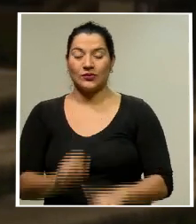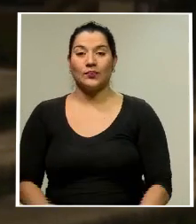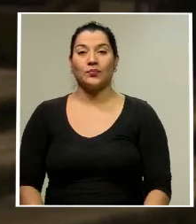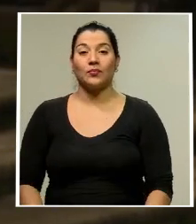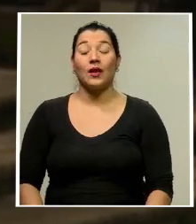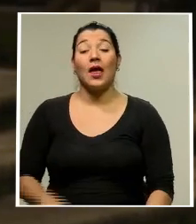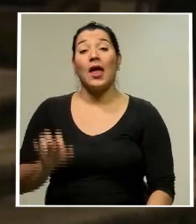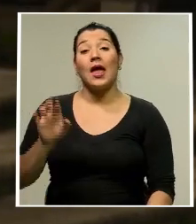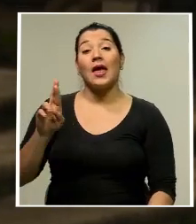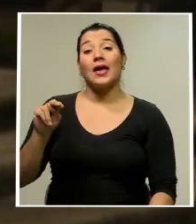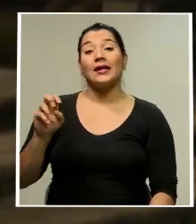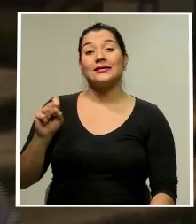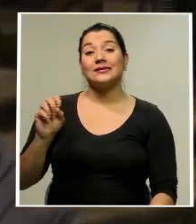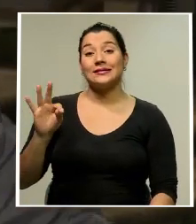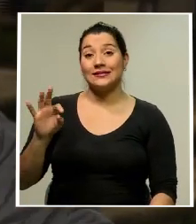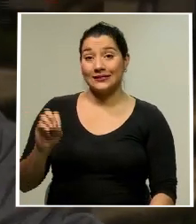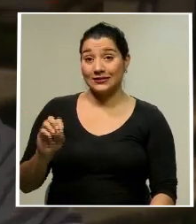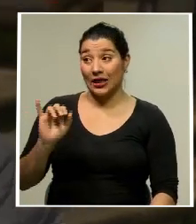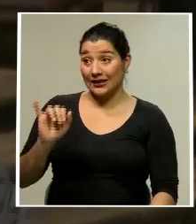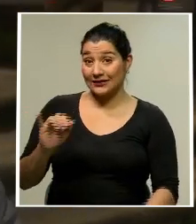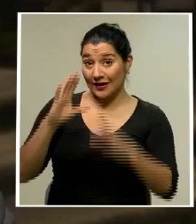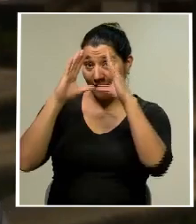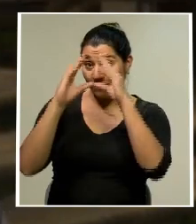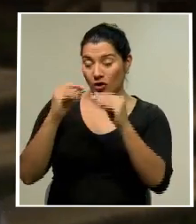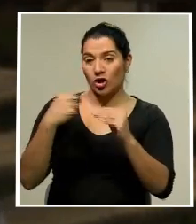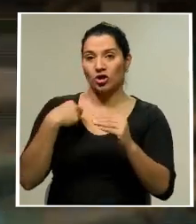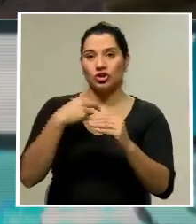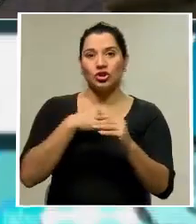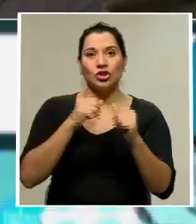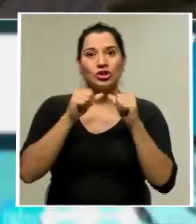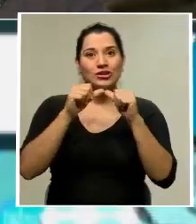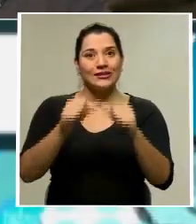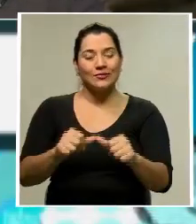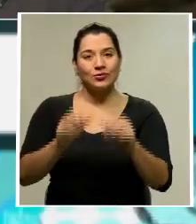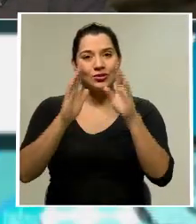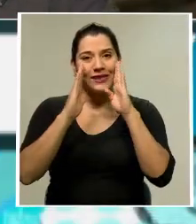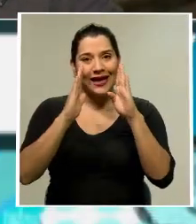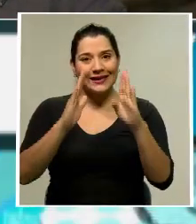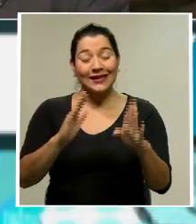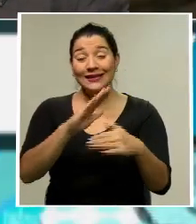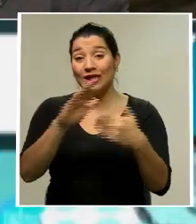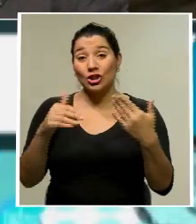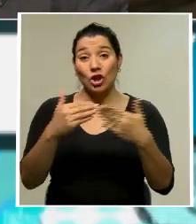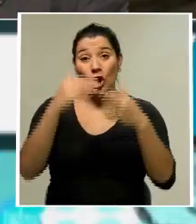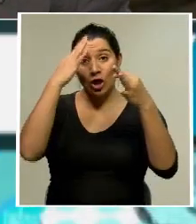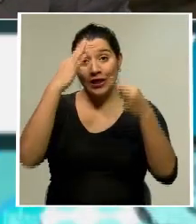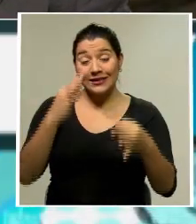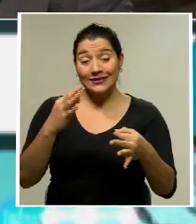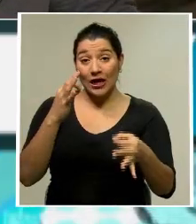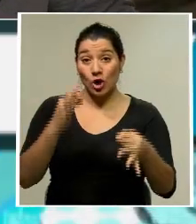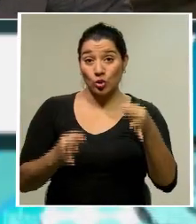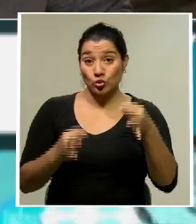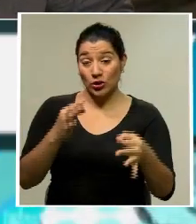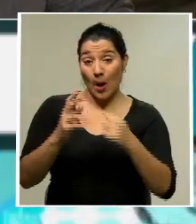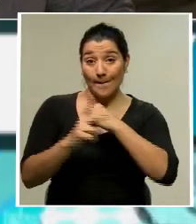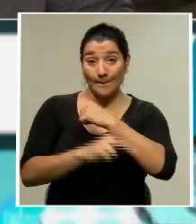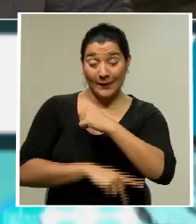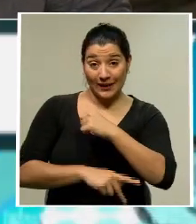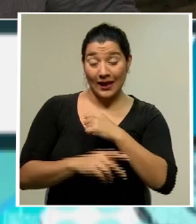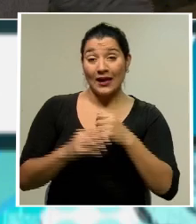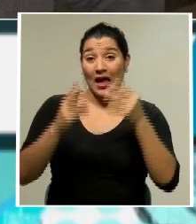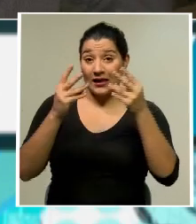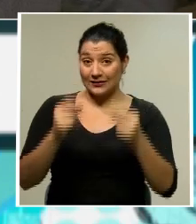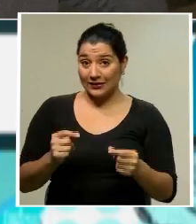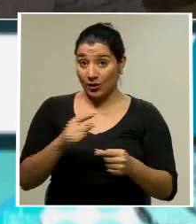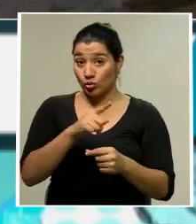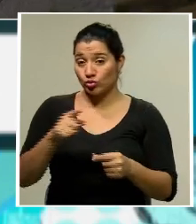Don Ernesto, esta es la información que tenemos. Estaremos muy al tanto y pendientes de lo que se defina por parte del Juzgado Penal de Hacienda, que recordarles